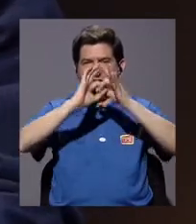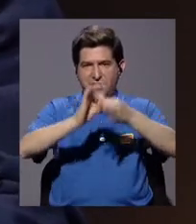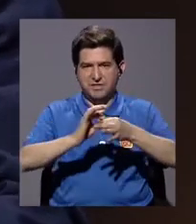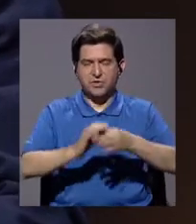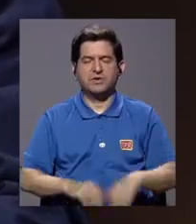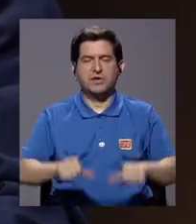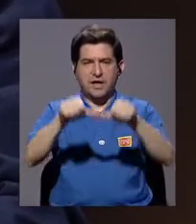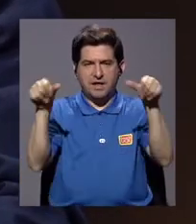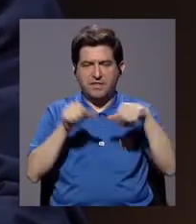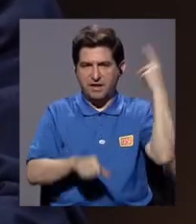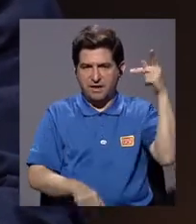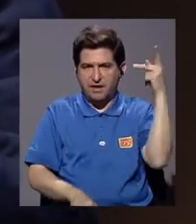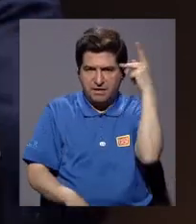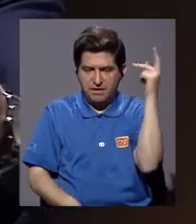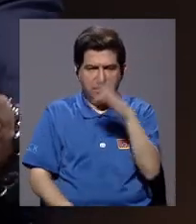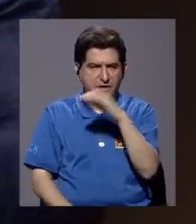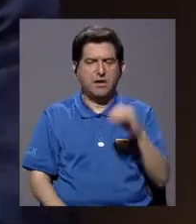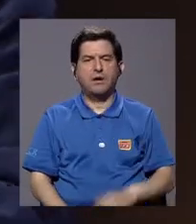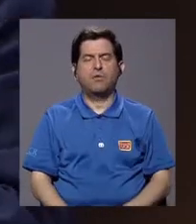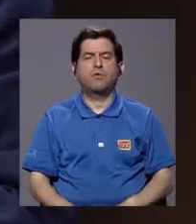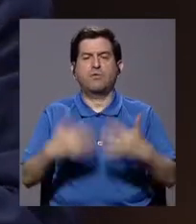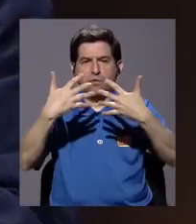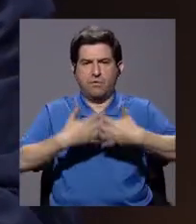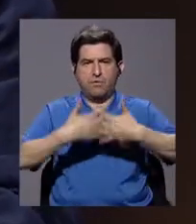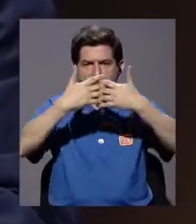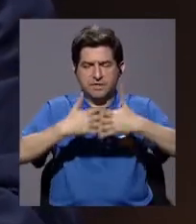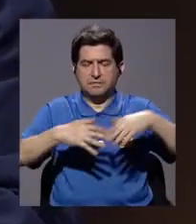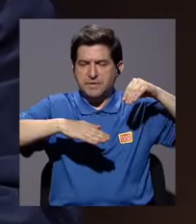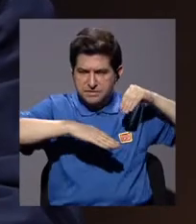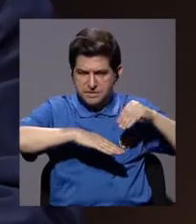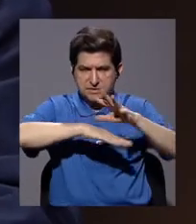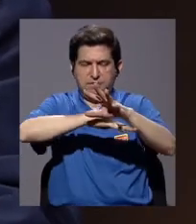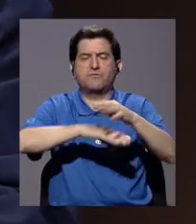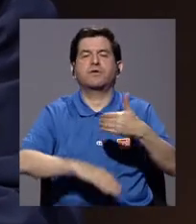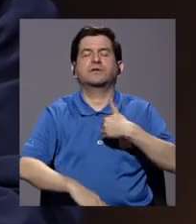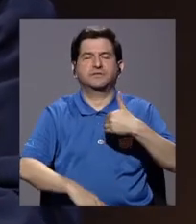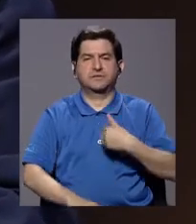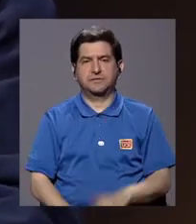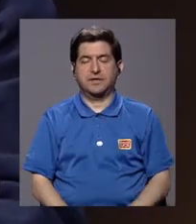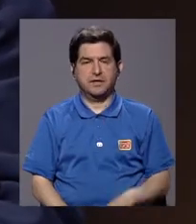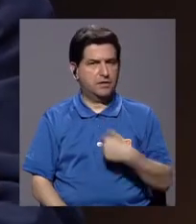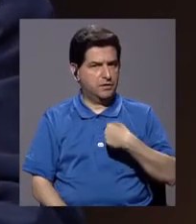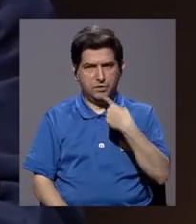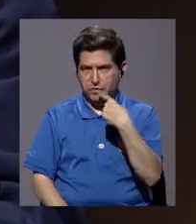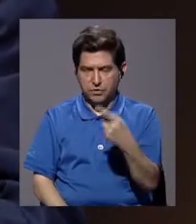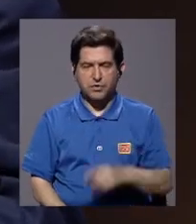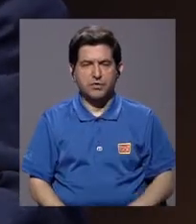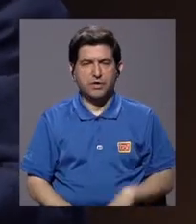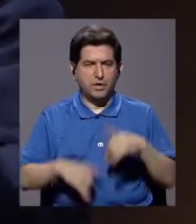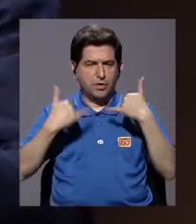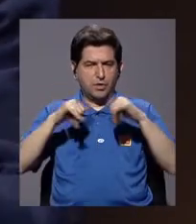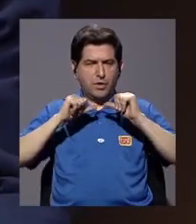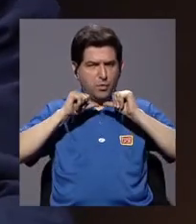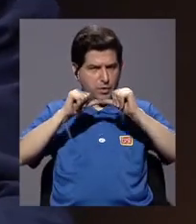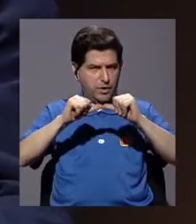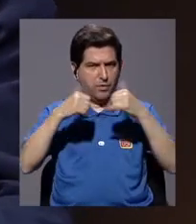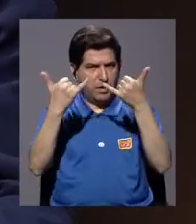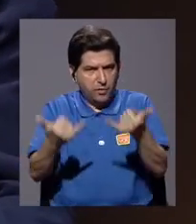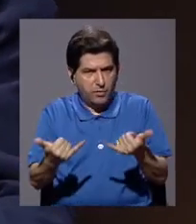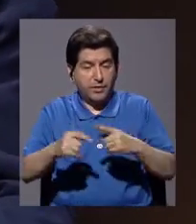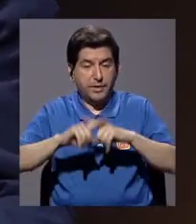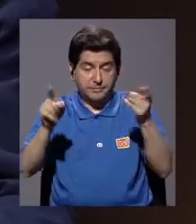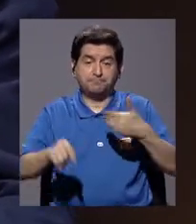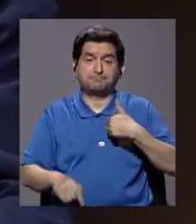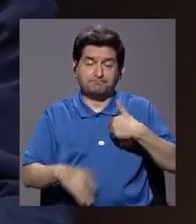o relación que se tenía con el sector político y con los operadores que podían tener incidencia o influencia. No digo que ese juego se siga dando en